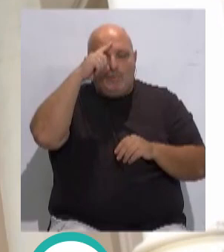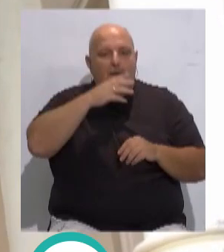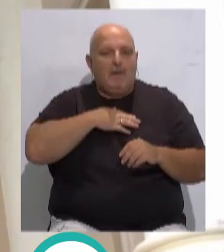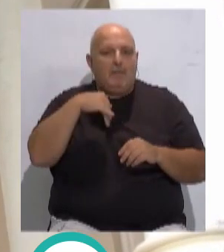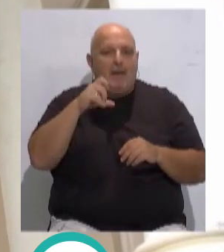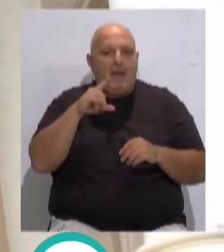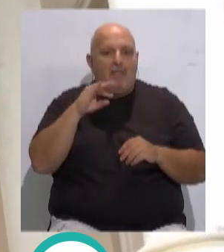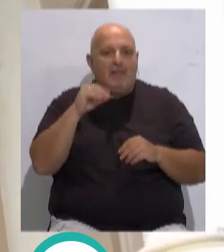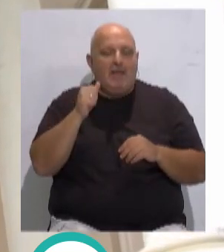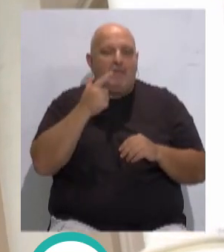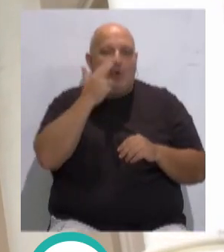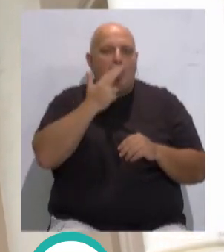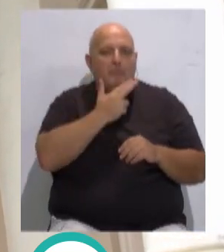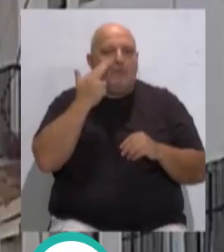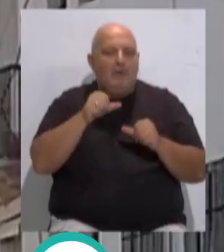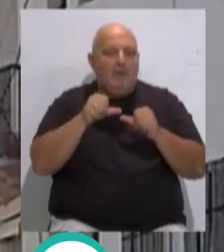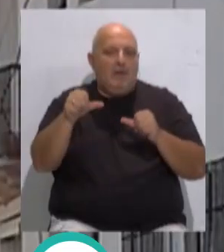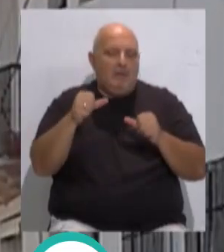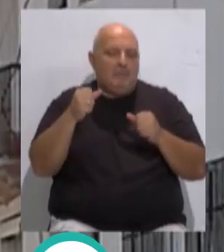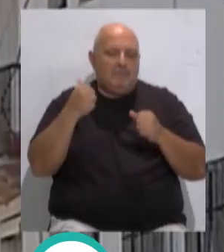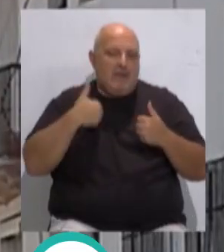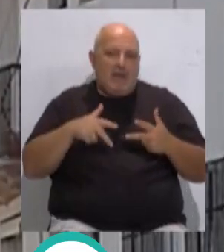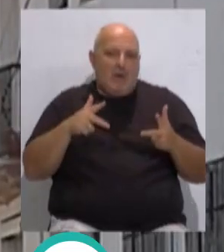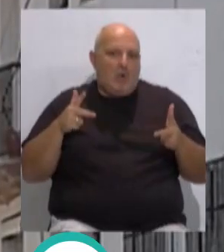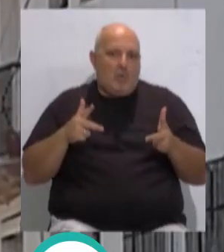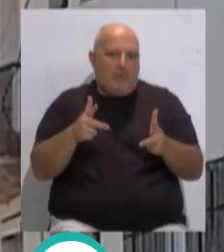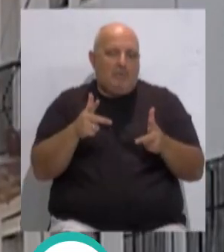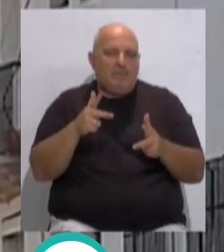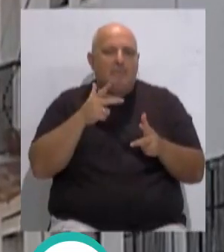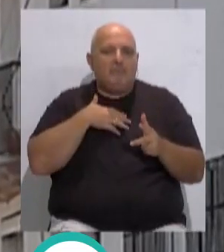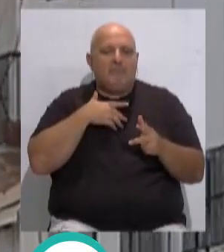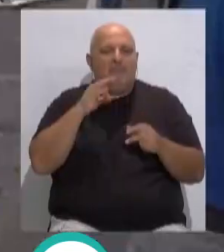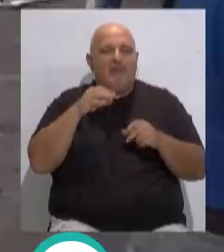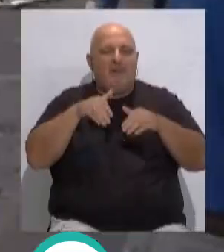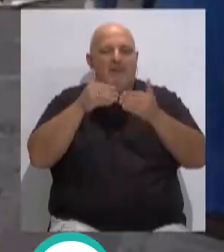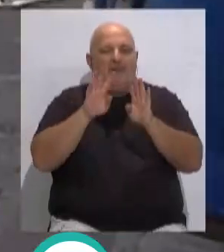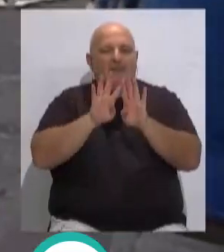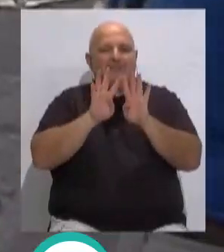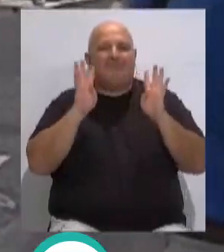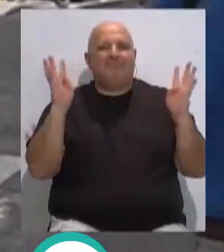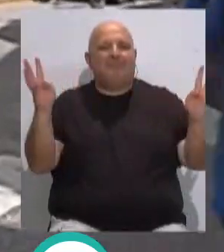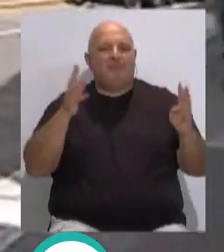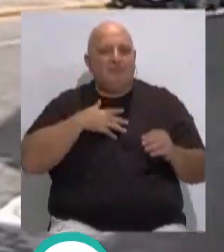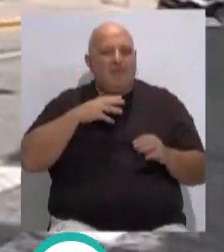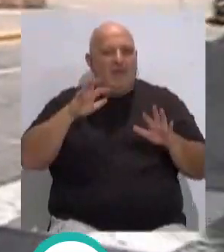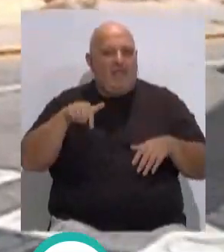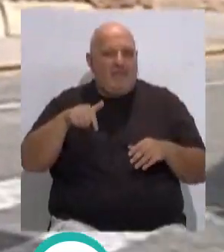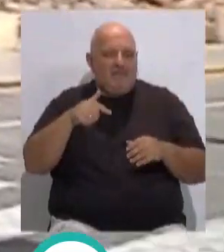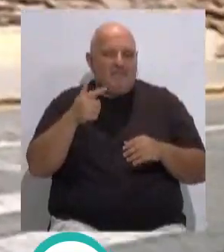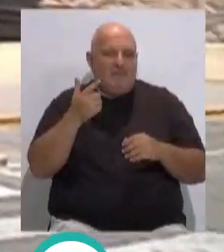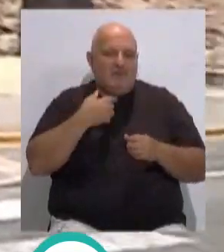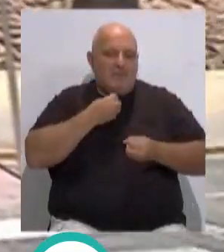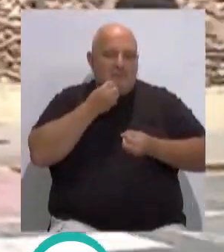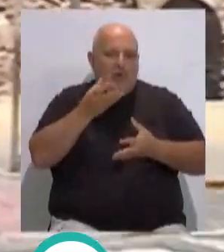Miguel Iceta, se ha comprometido a actuar con carácter de emergencia en el recinto amurallado de Cádiz. Así lo ha trasladado